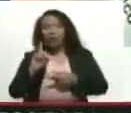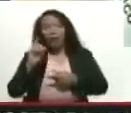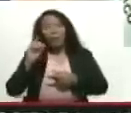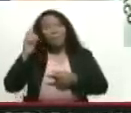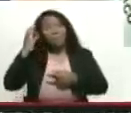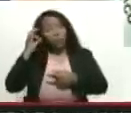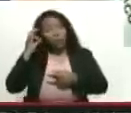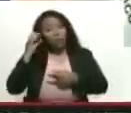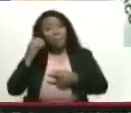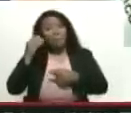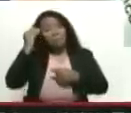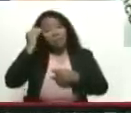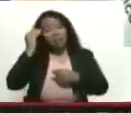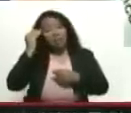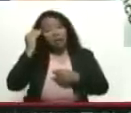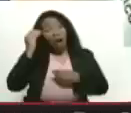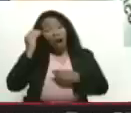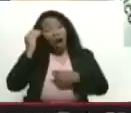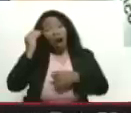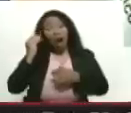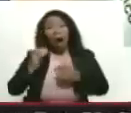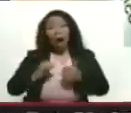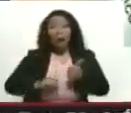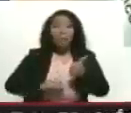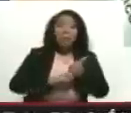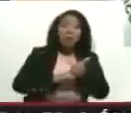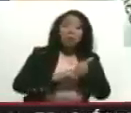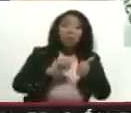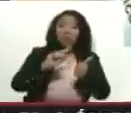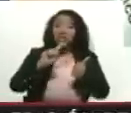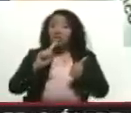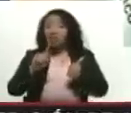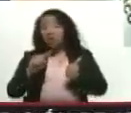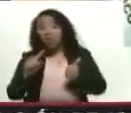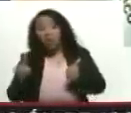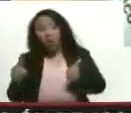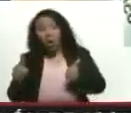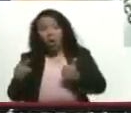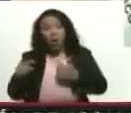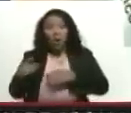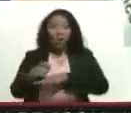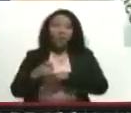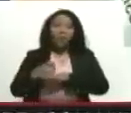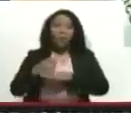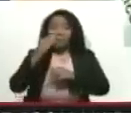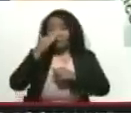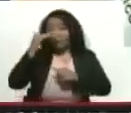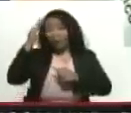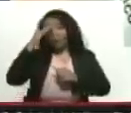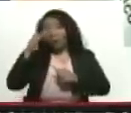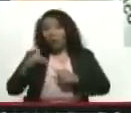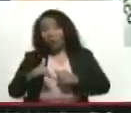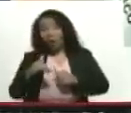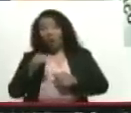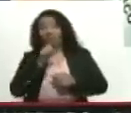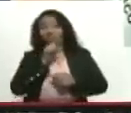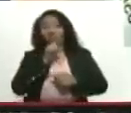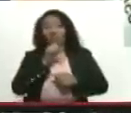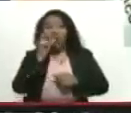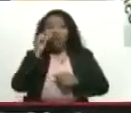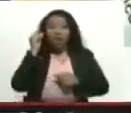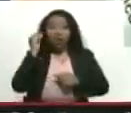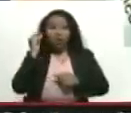piensa a favor o el que esté en contra del Estado. Menores de edad, mayores de edad, ancianos. Yo digo,